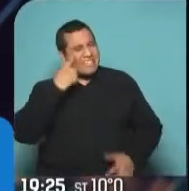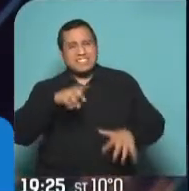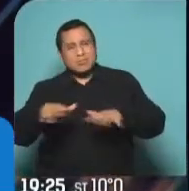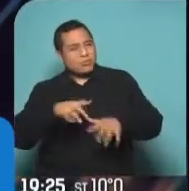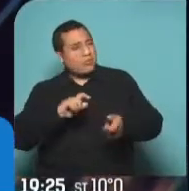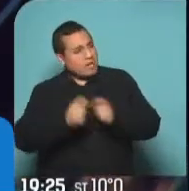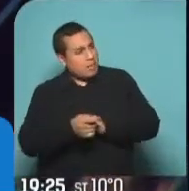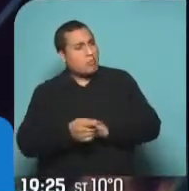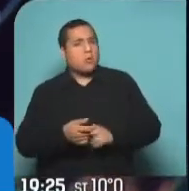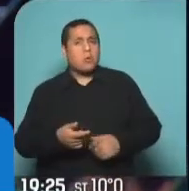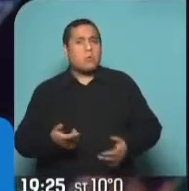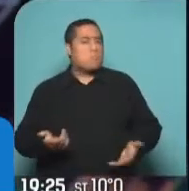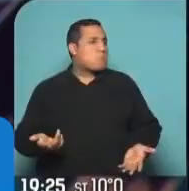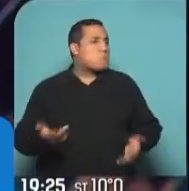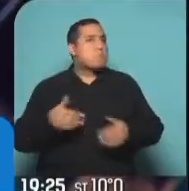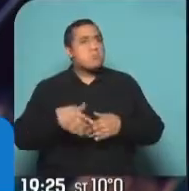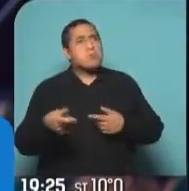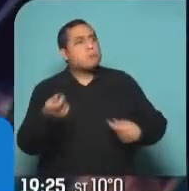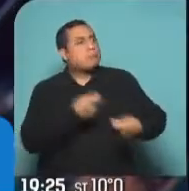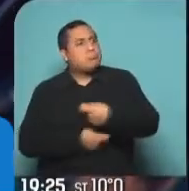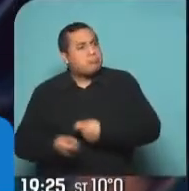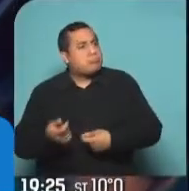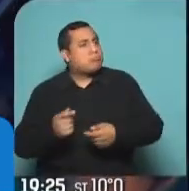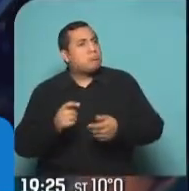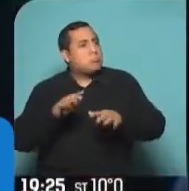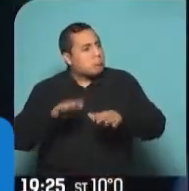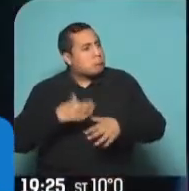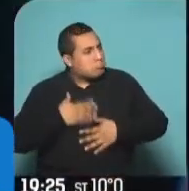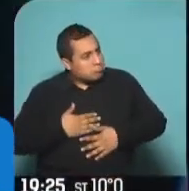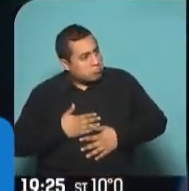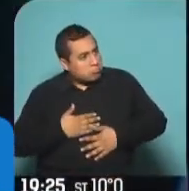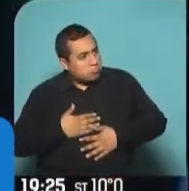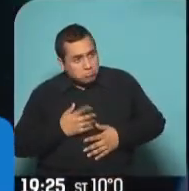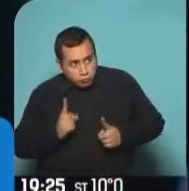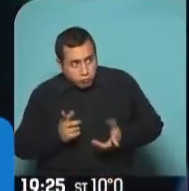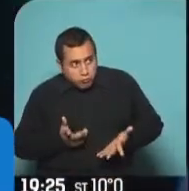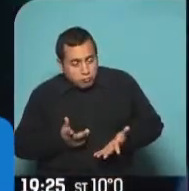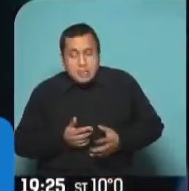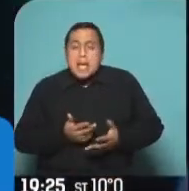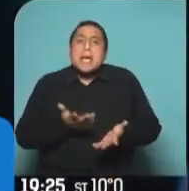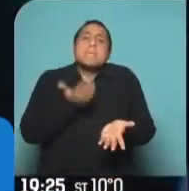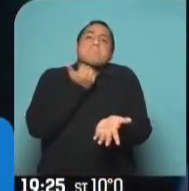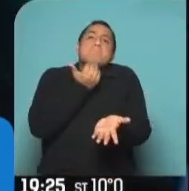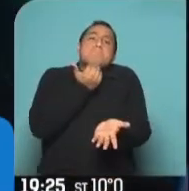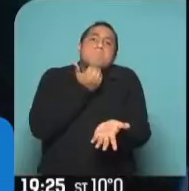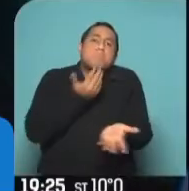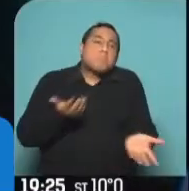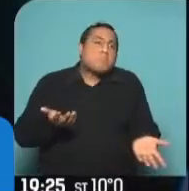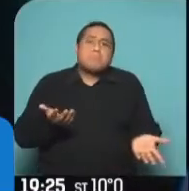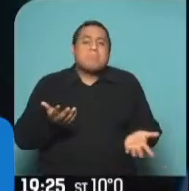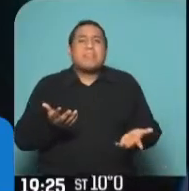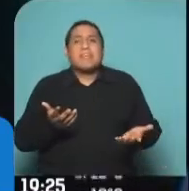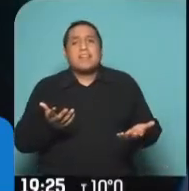las PASO, que se va a mantener tranquilo el mercado, sobre todo con este cambio? Eso no lo sabemos, porque la Argentina tiene